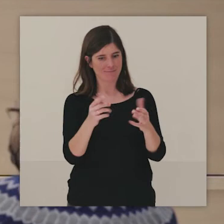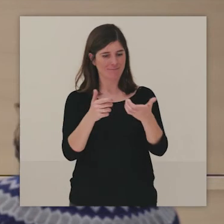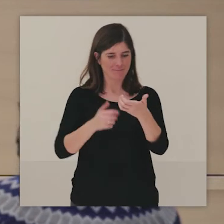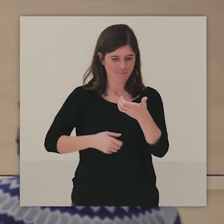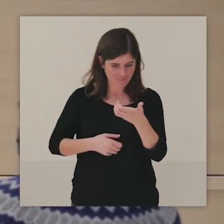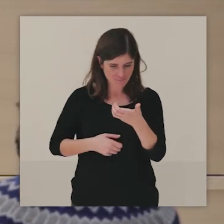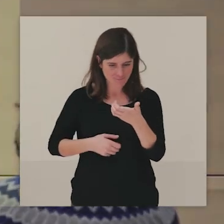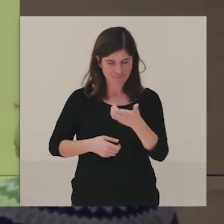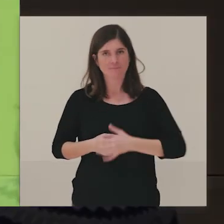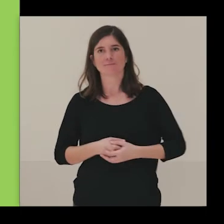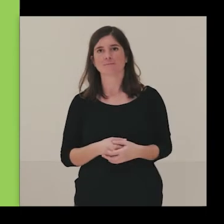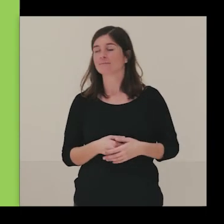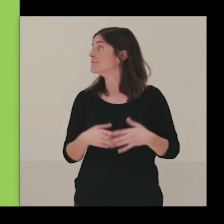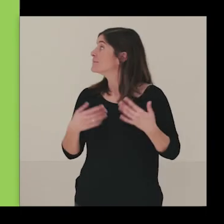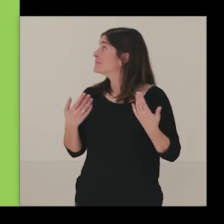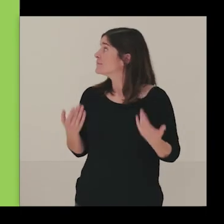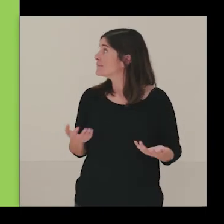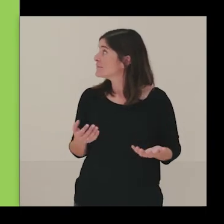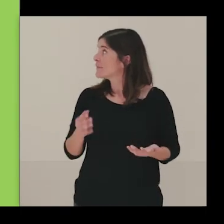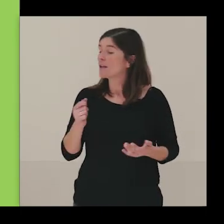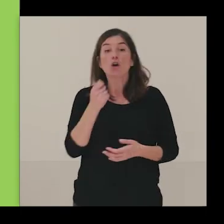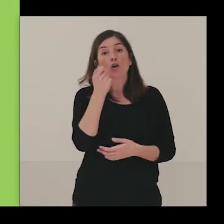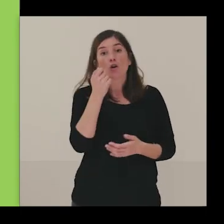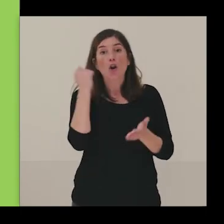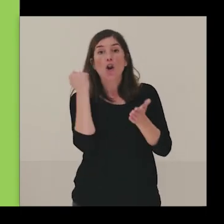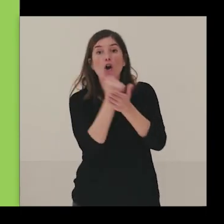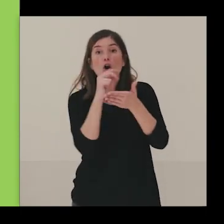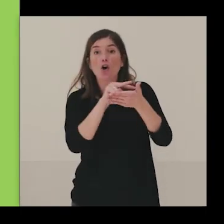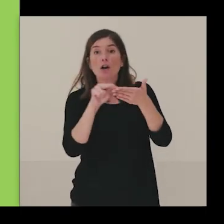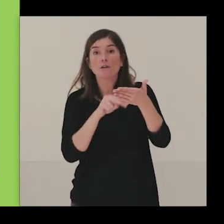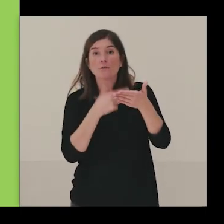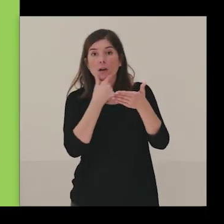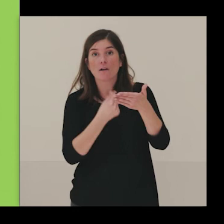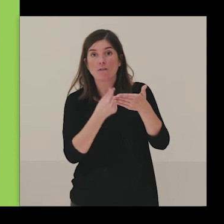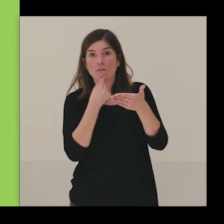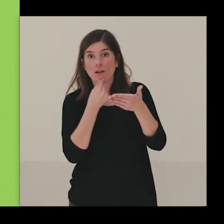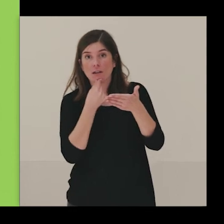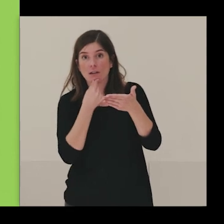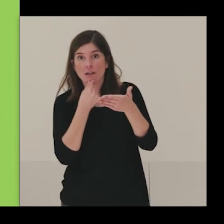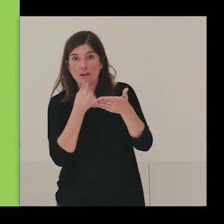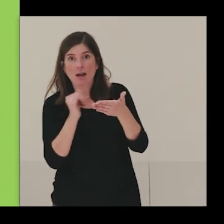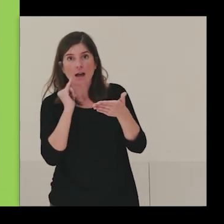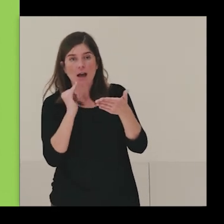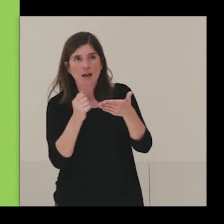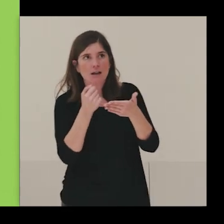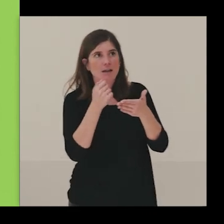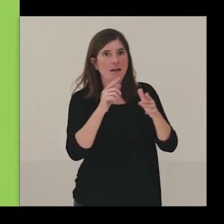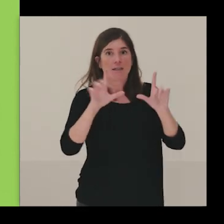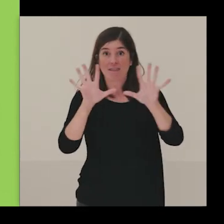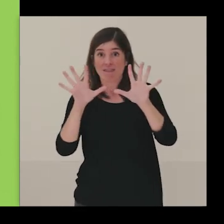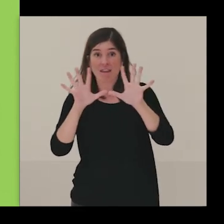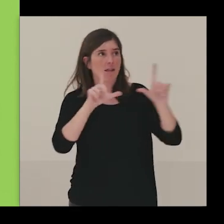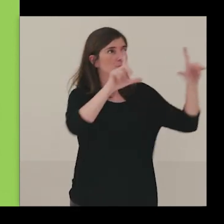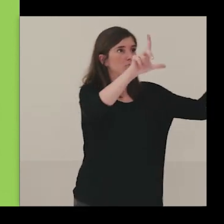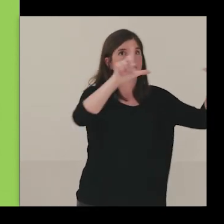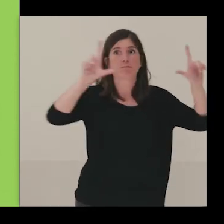Y ese numerito, con el logo de lectura fácil, estaba, según el número, las 10 obras marcadas